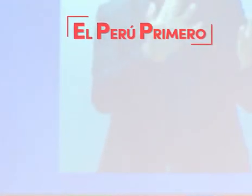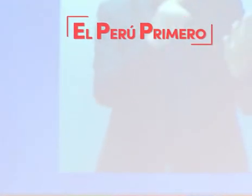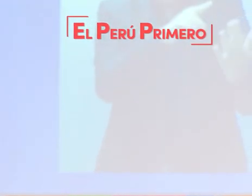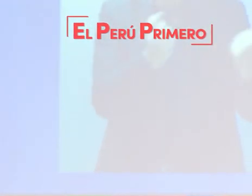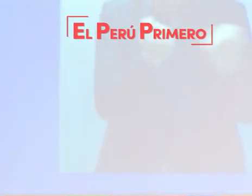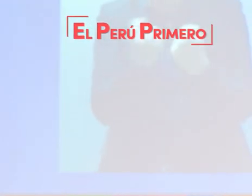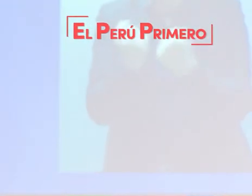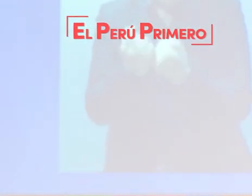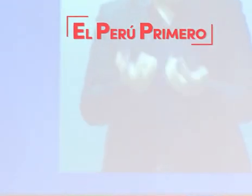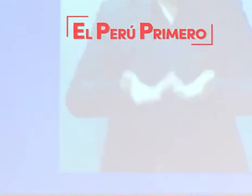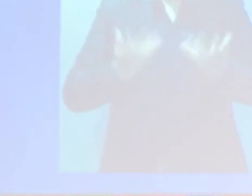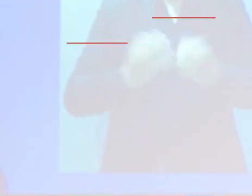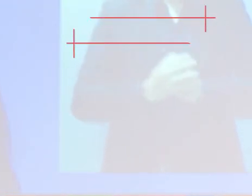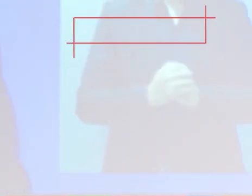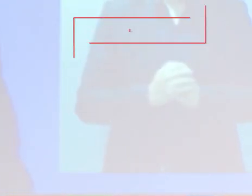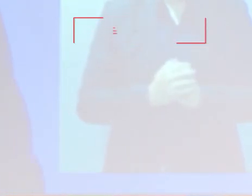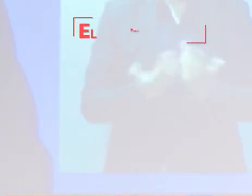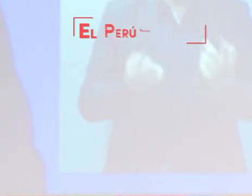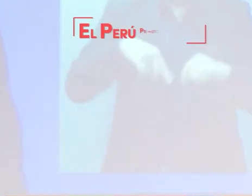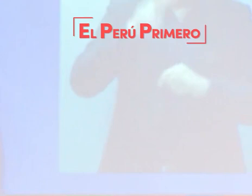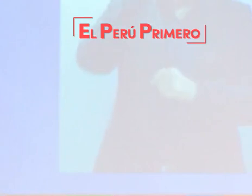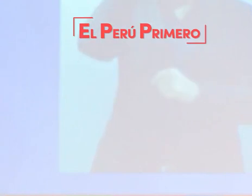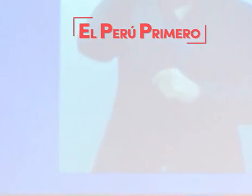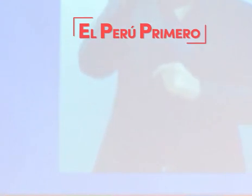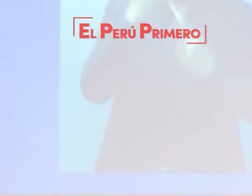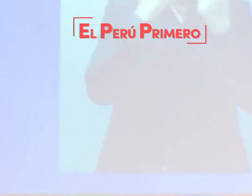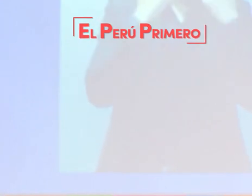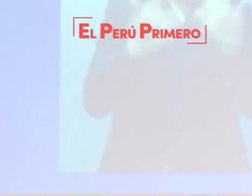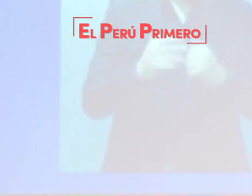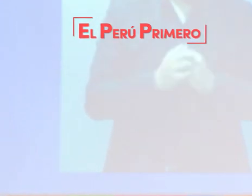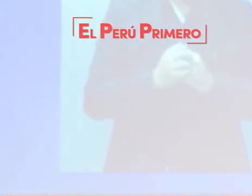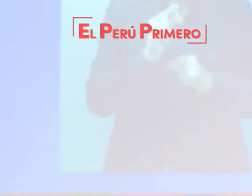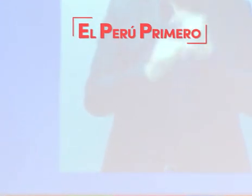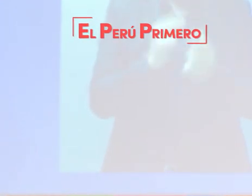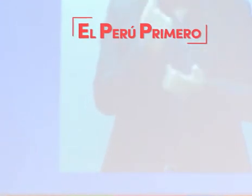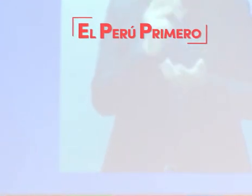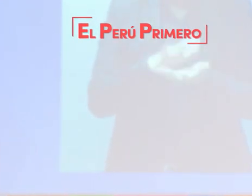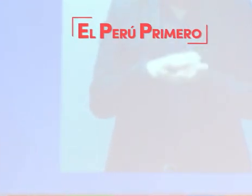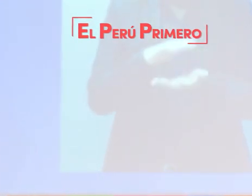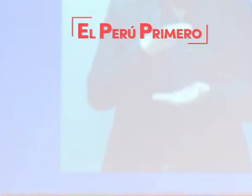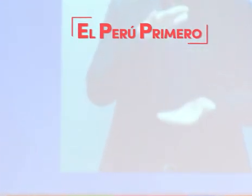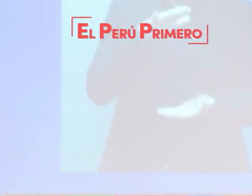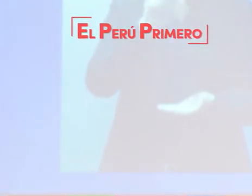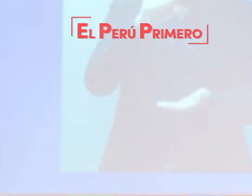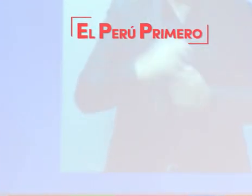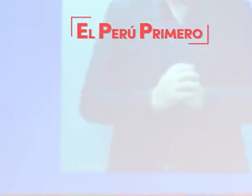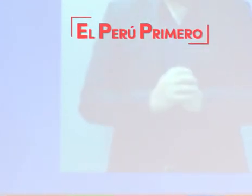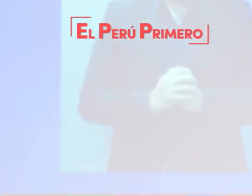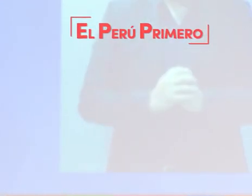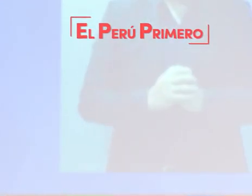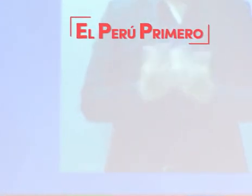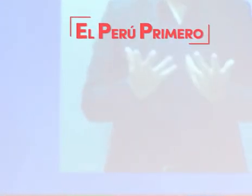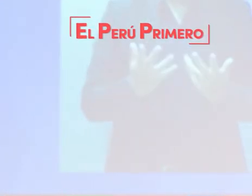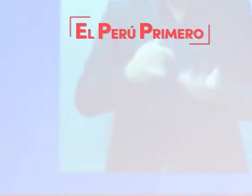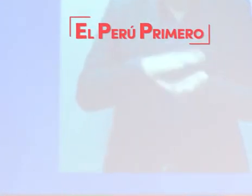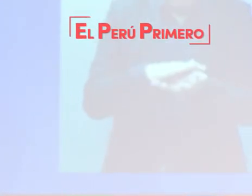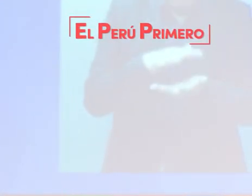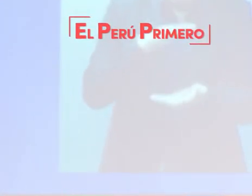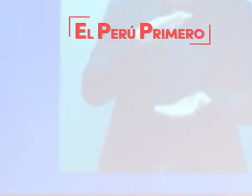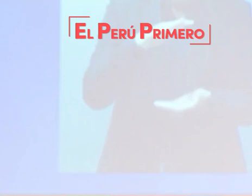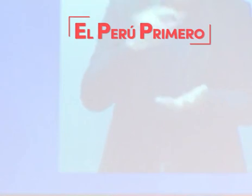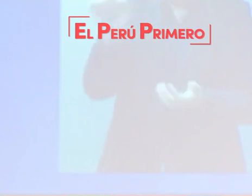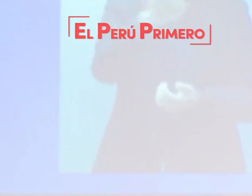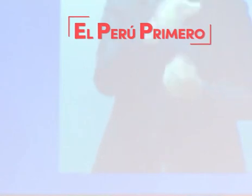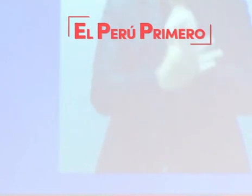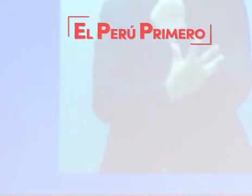25 años, el Perú ha tenido un significativo crecimiento económico, lo que ha permitido que la pobreza